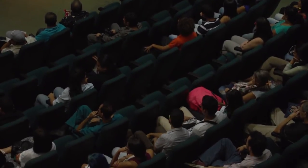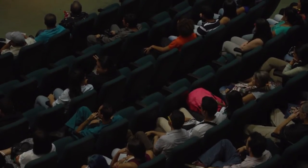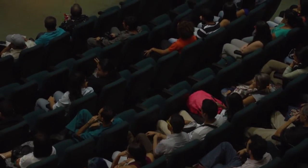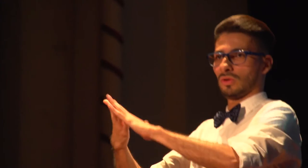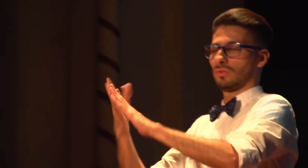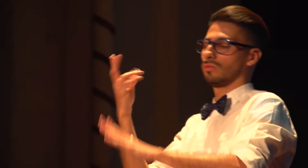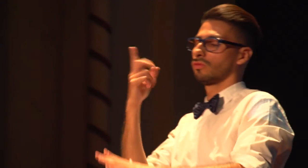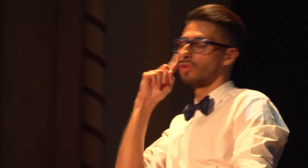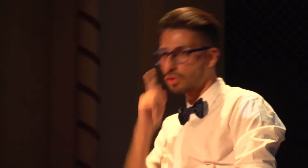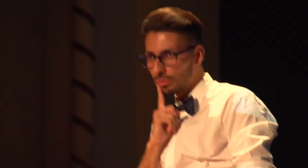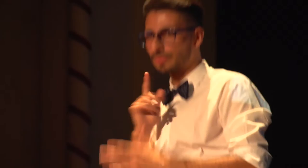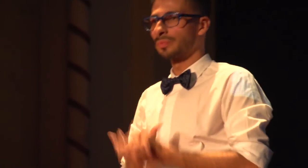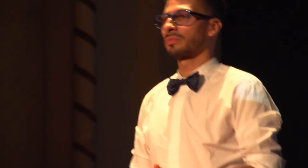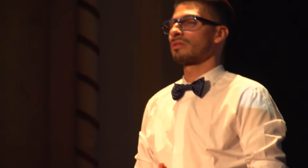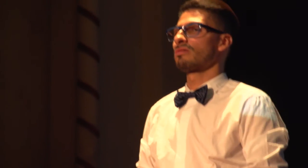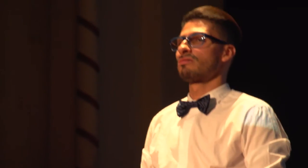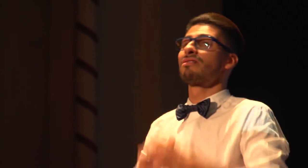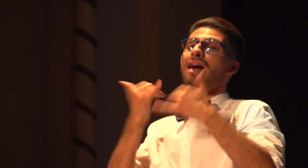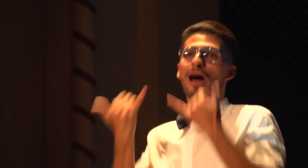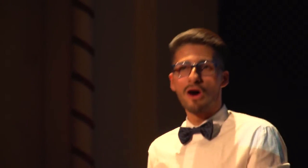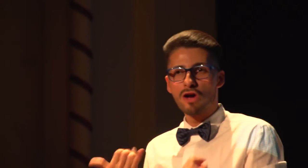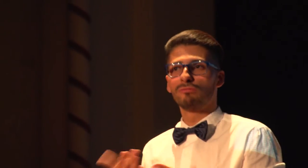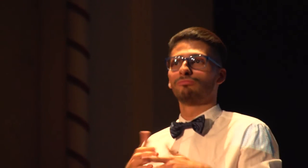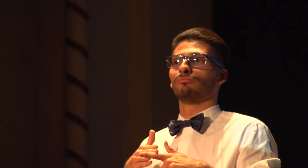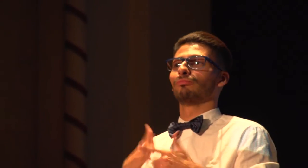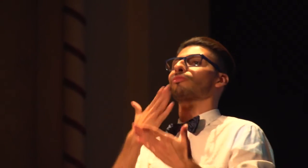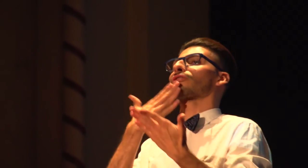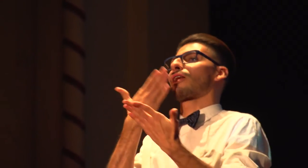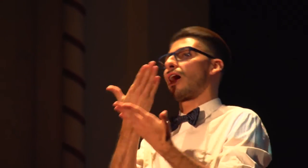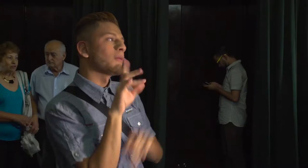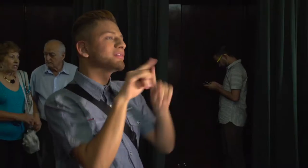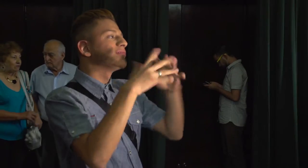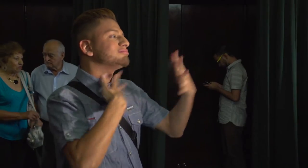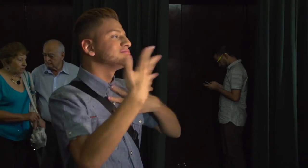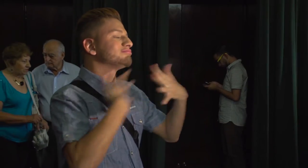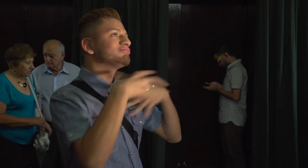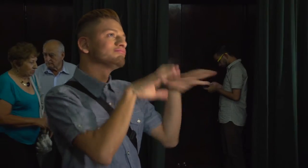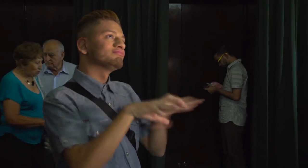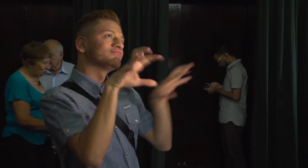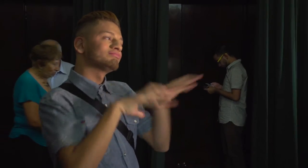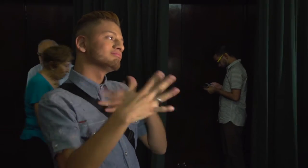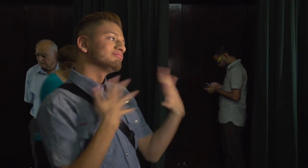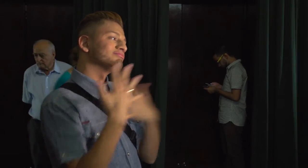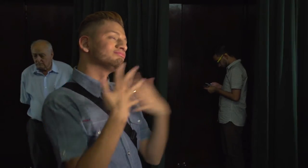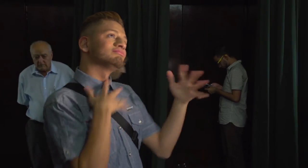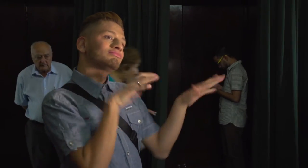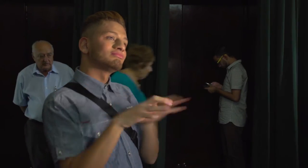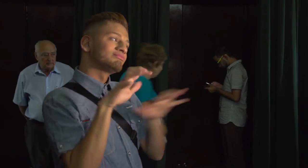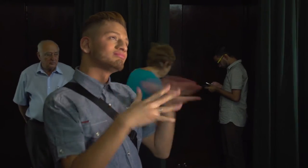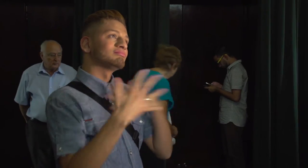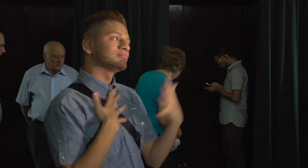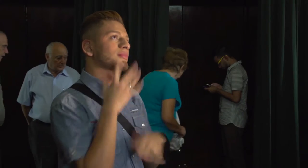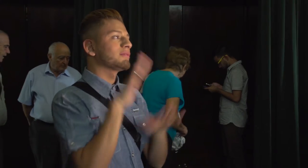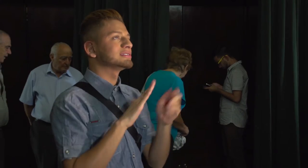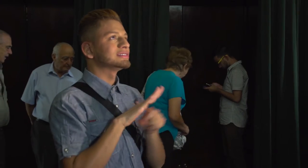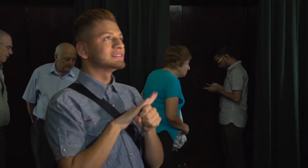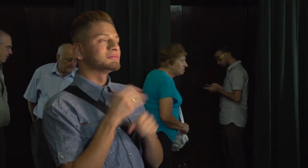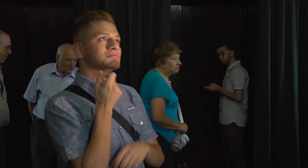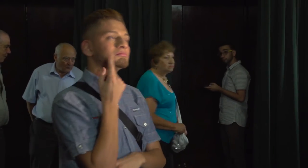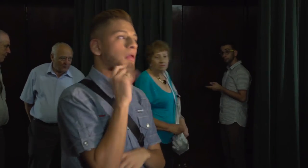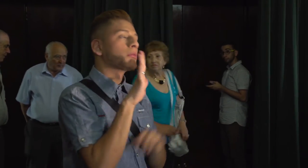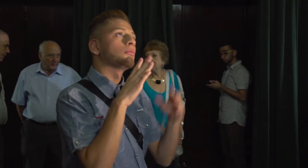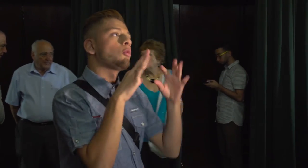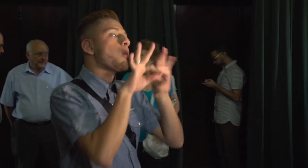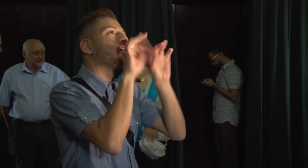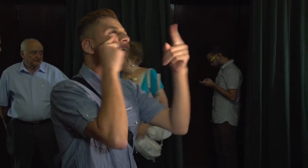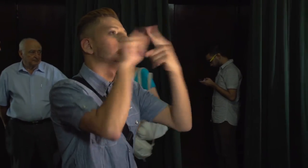permitir el ingreso de más personas sordas a muchas películas. Yo recuerdo que antes, cuando no teníamos intérprete de lengua de